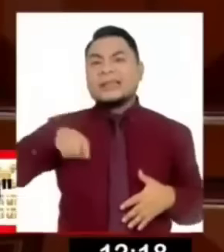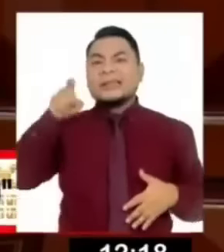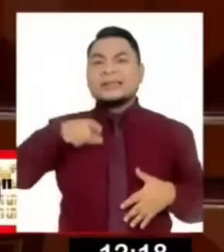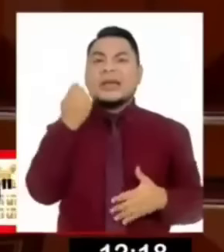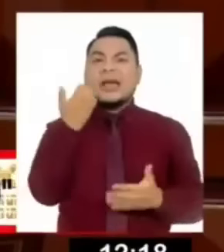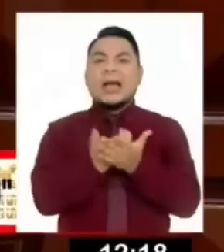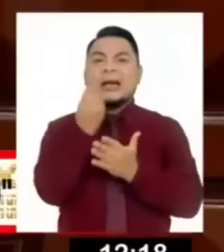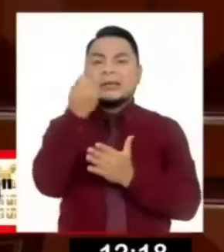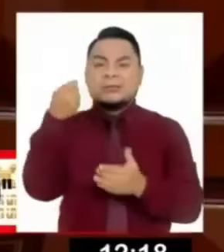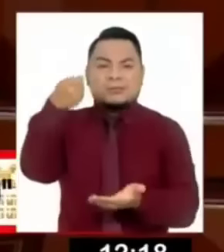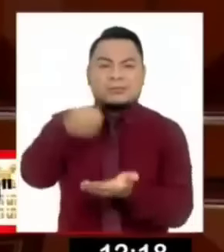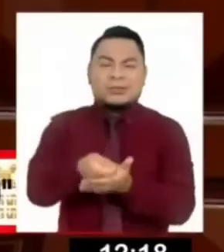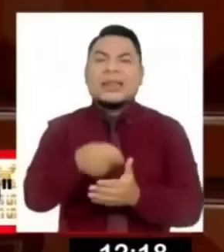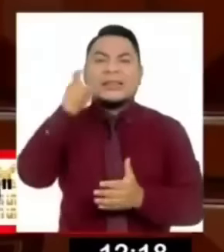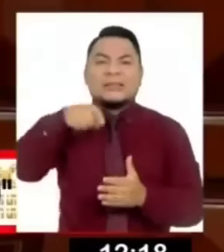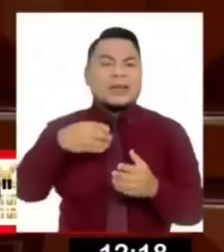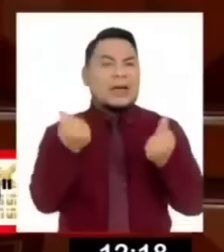la economía a fondo.